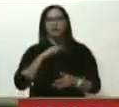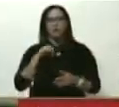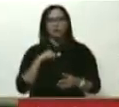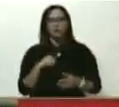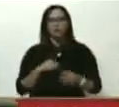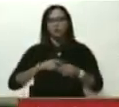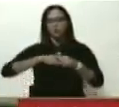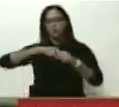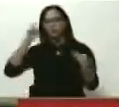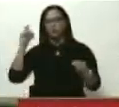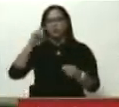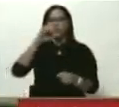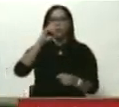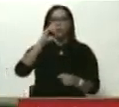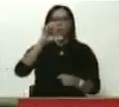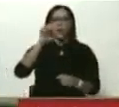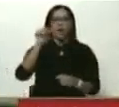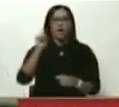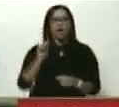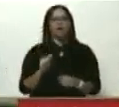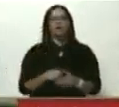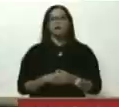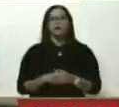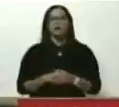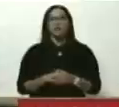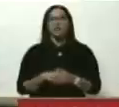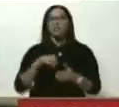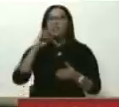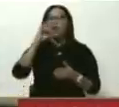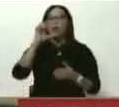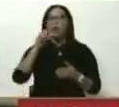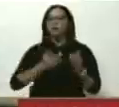OEA y la OEA se fue de Venezuela.